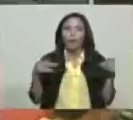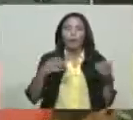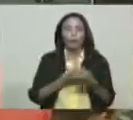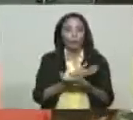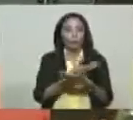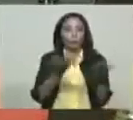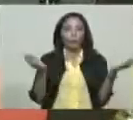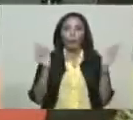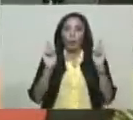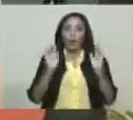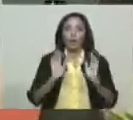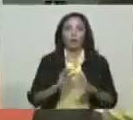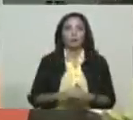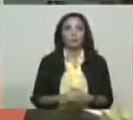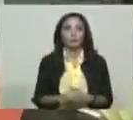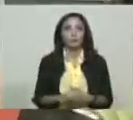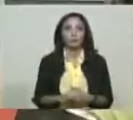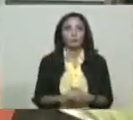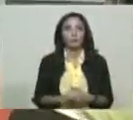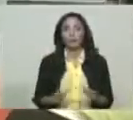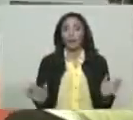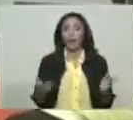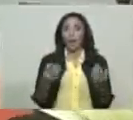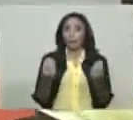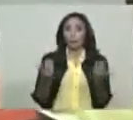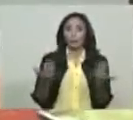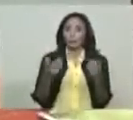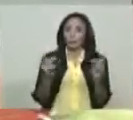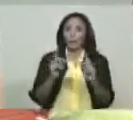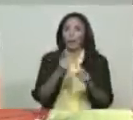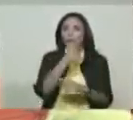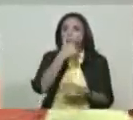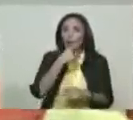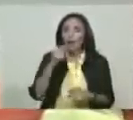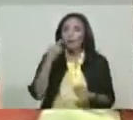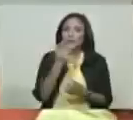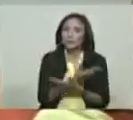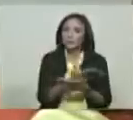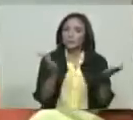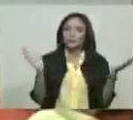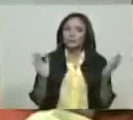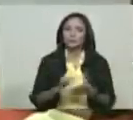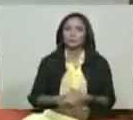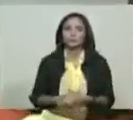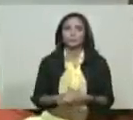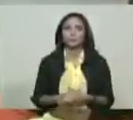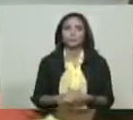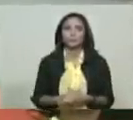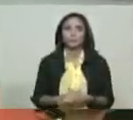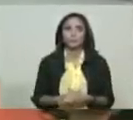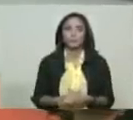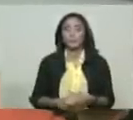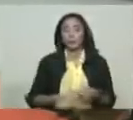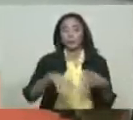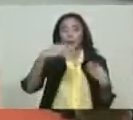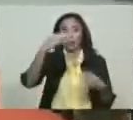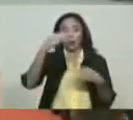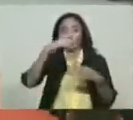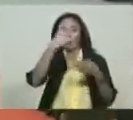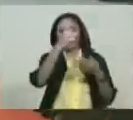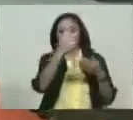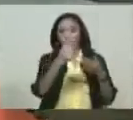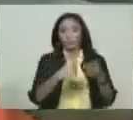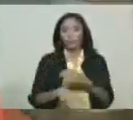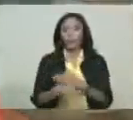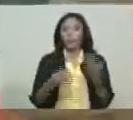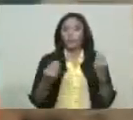¿Es mucho pedir? No. Tenemos que llegar a ese punto donde nuestros materiales, nuestras orientaciones,